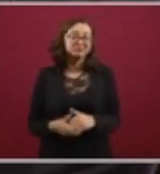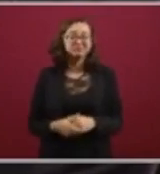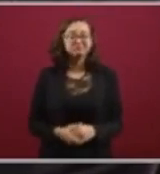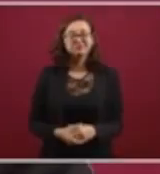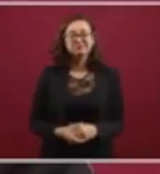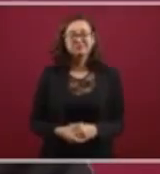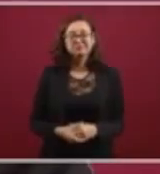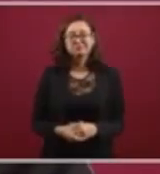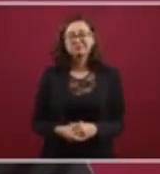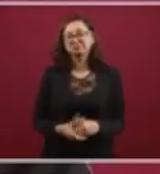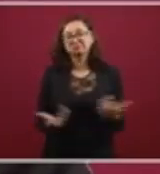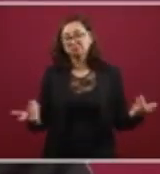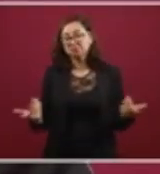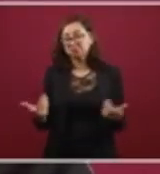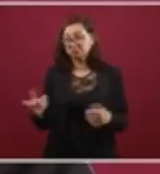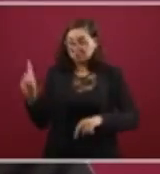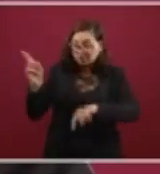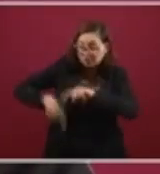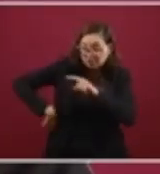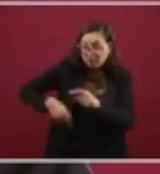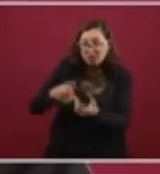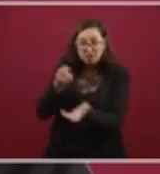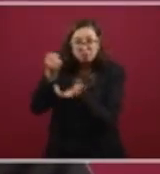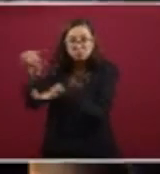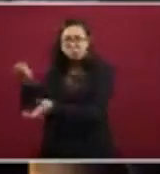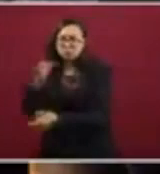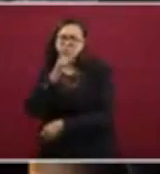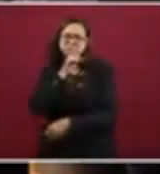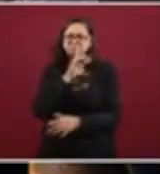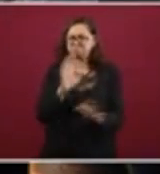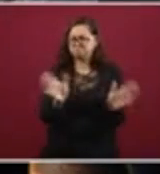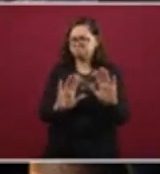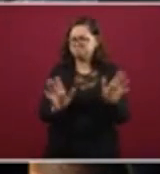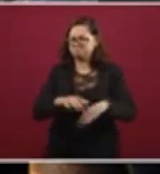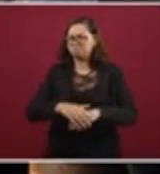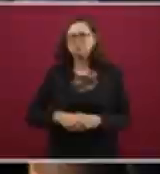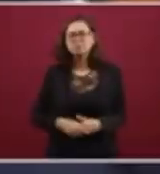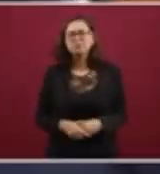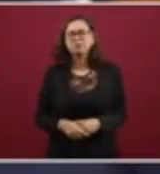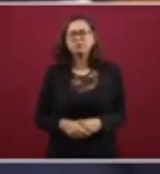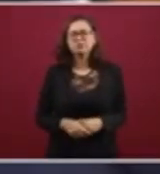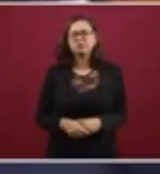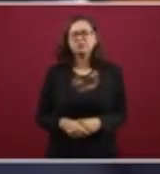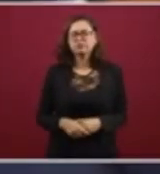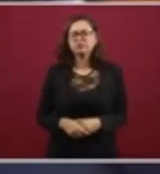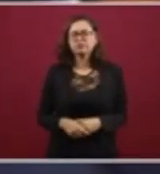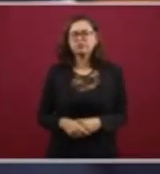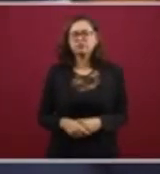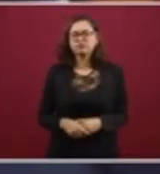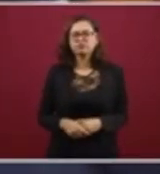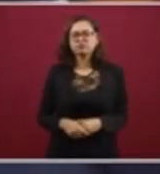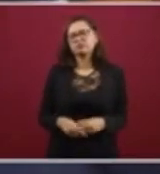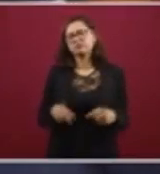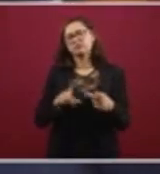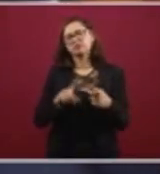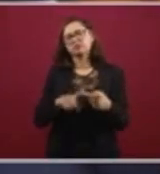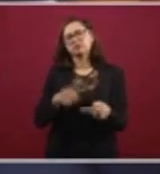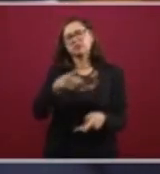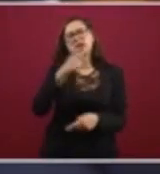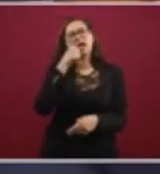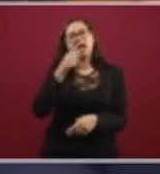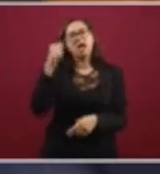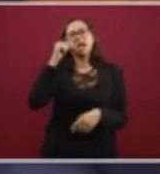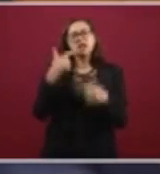ese propósito. Y segundo, preguntarle su opinión sobre quienes aseguran que quien ganó ayer la elección interna del